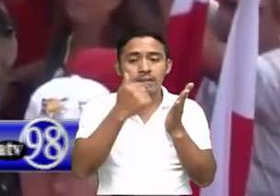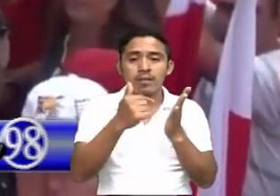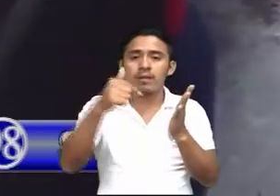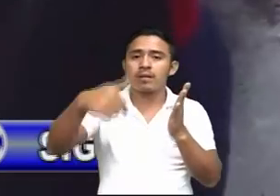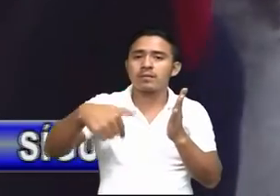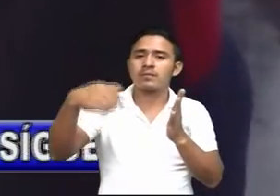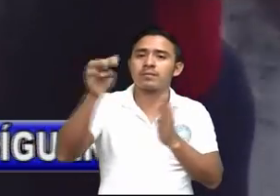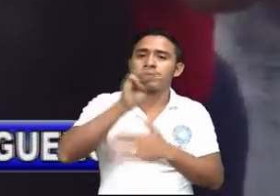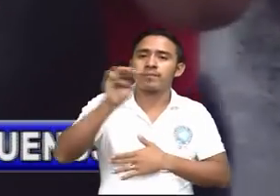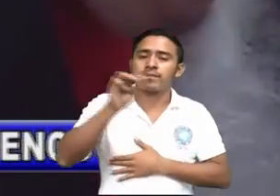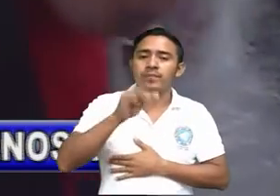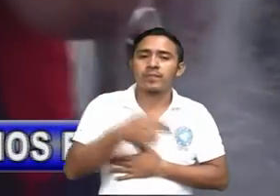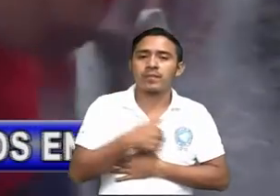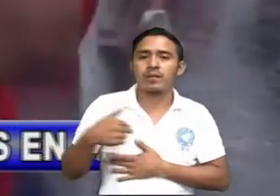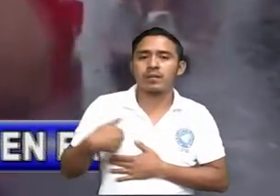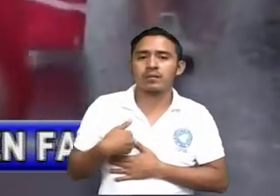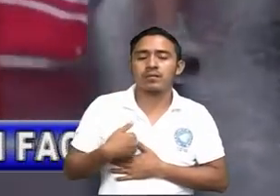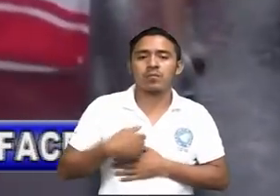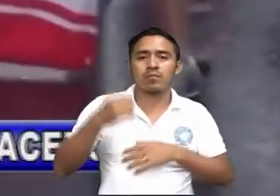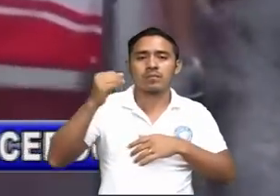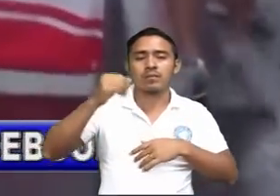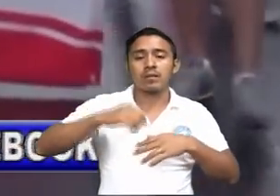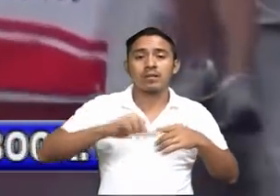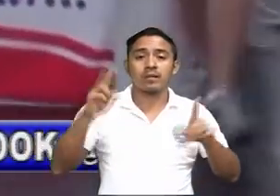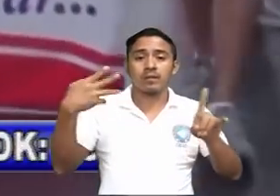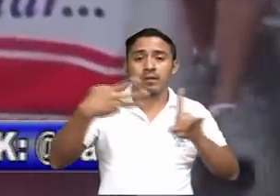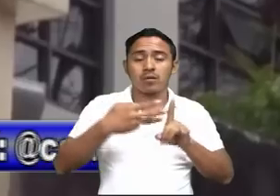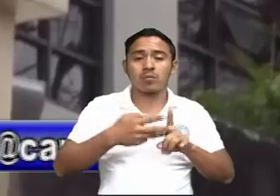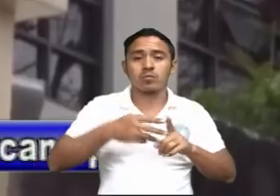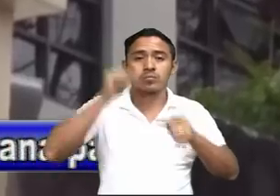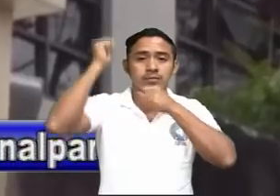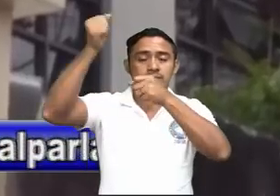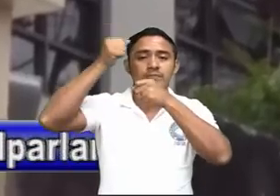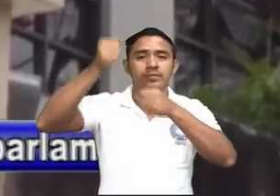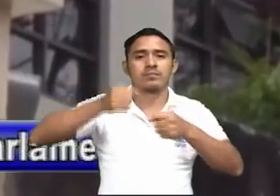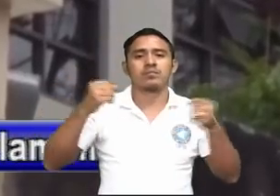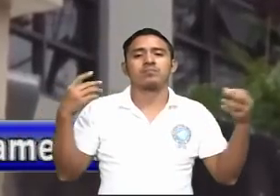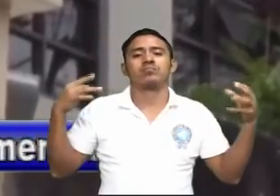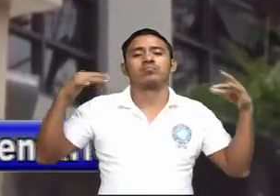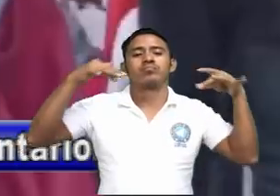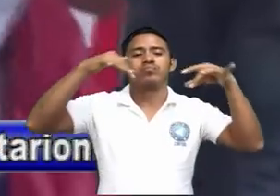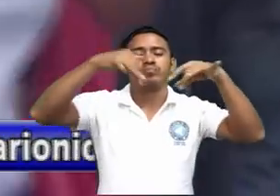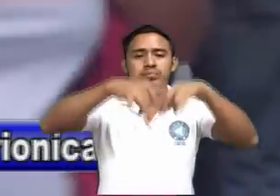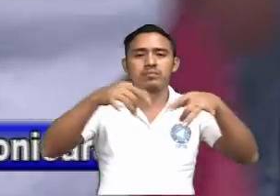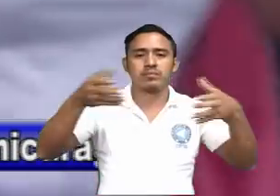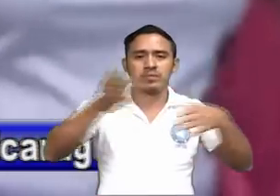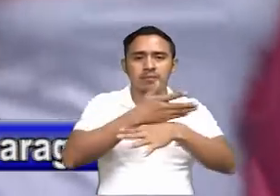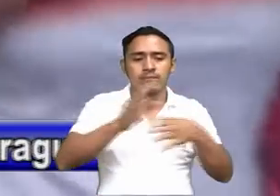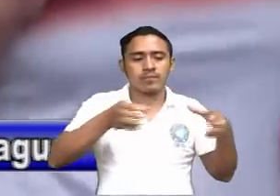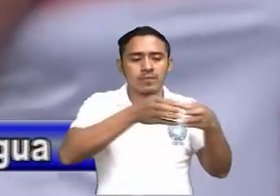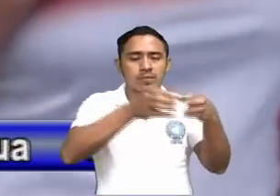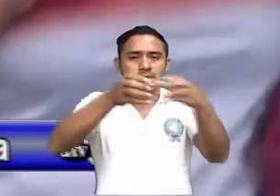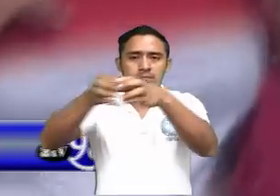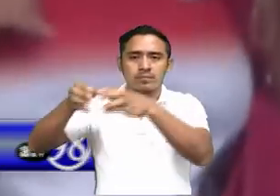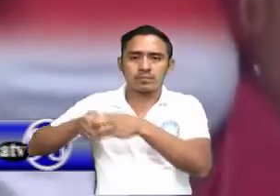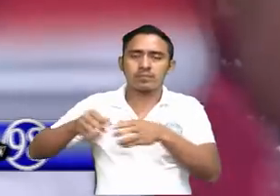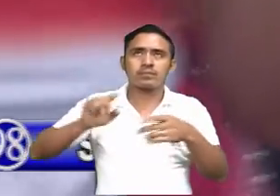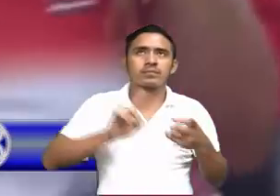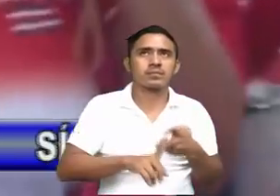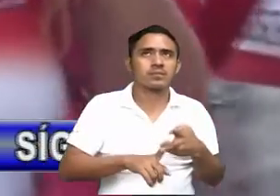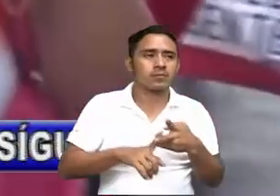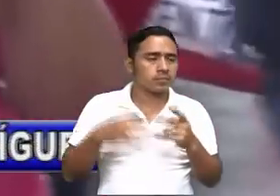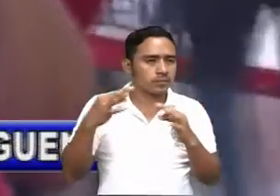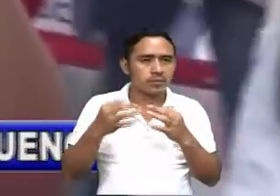jornada de este martes, se realizó una huelga regionalizada por medio de concentraciones en comunidades, volanteos y